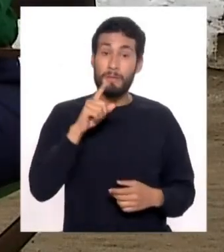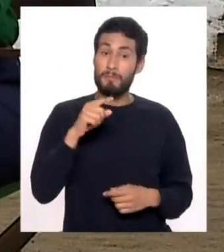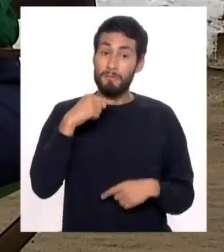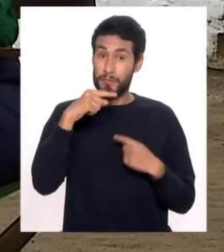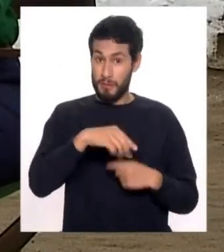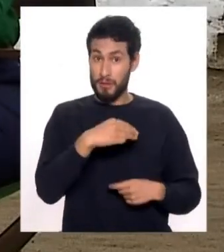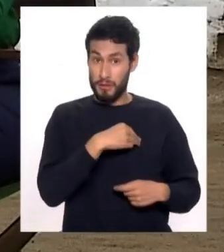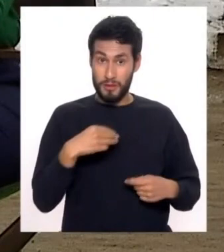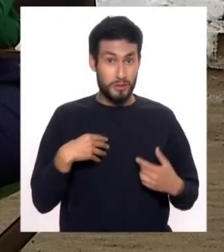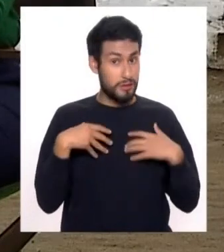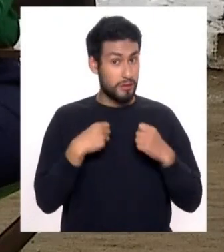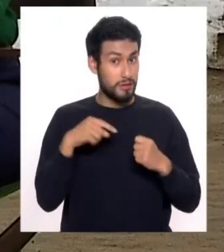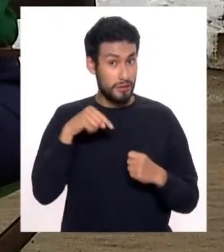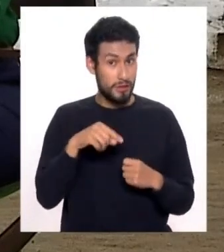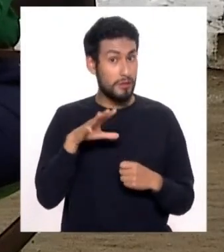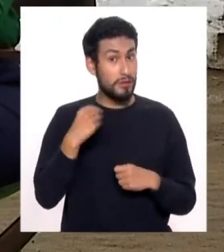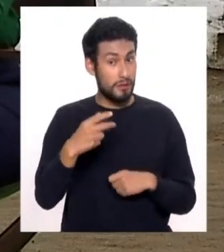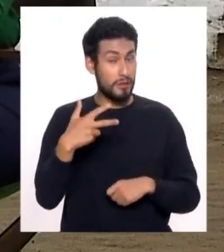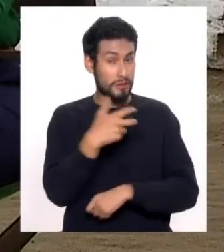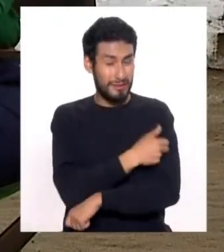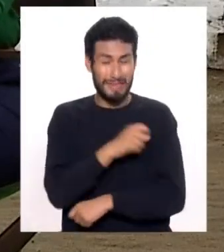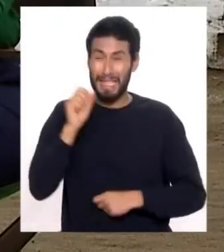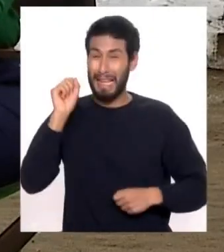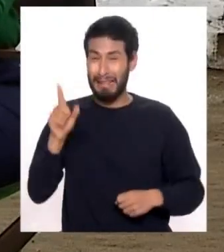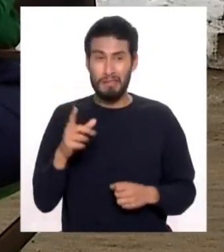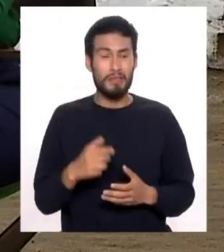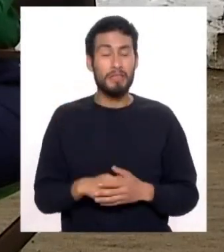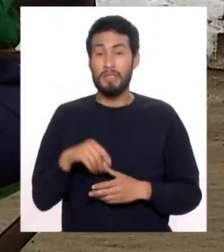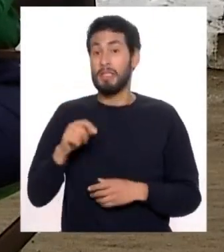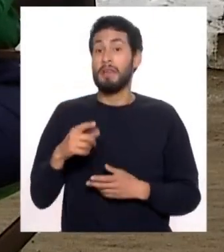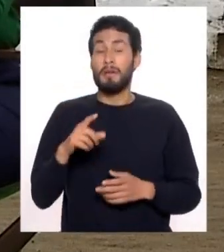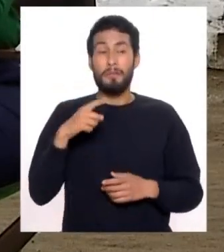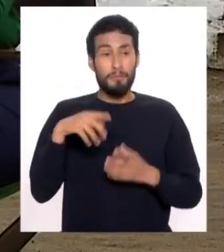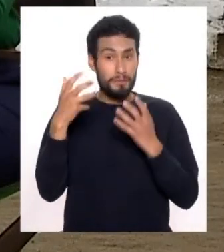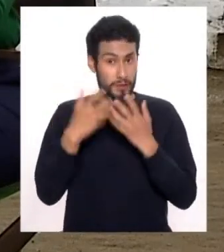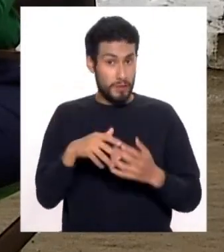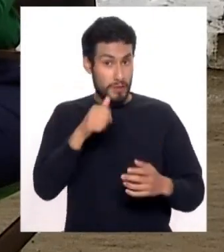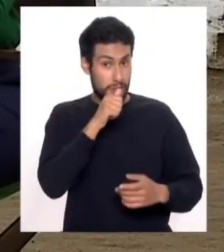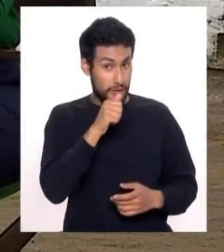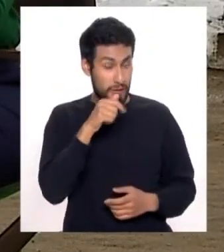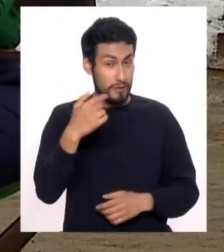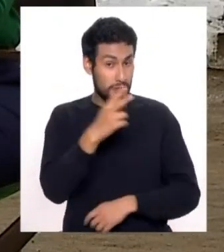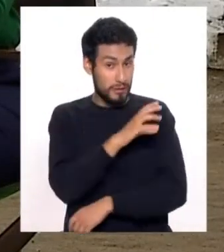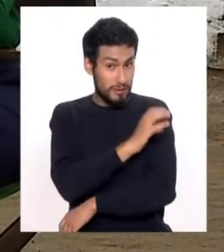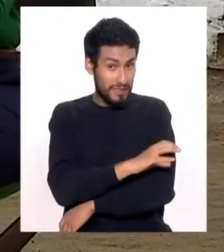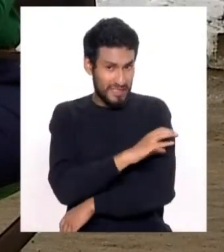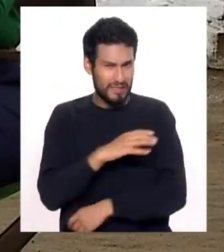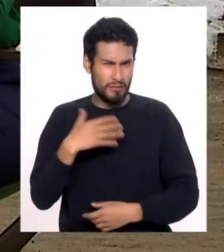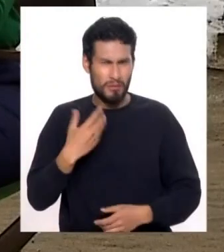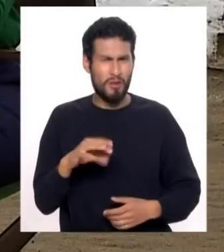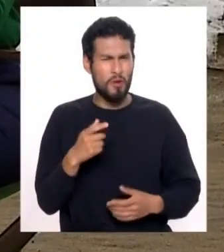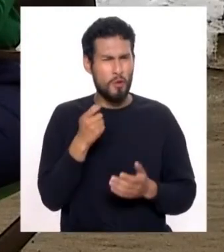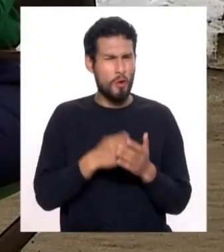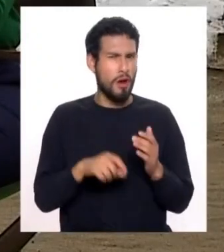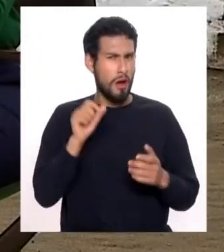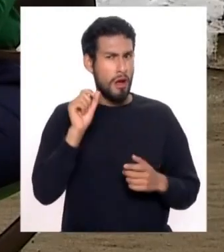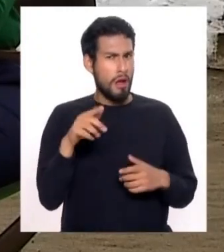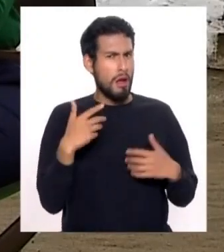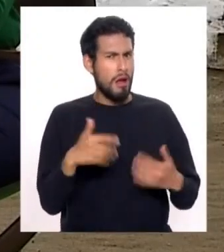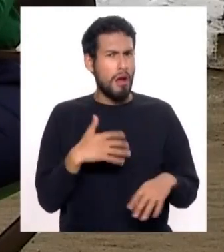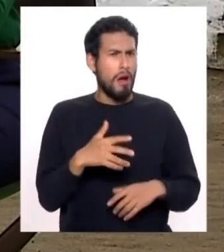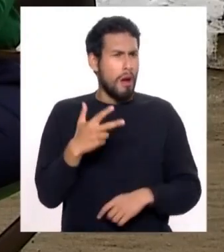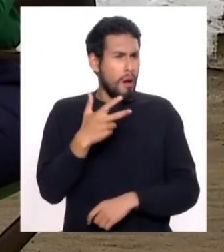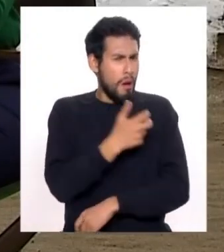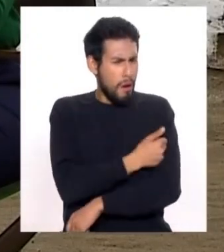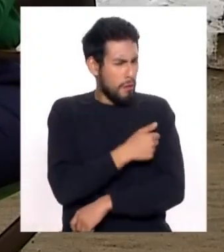Ministerio de Salud hace una inversión de ese tipo, porque son vacunas muy caras, ¿eh? Así es. La parte privada, le digo, resulta bastante oneroso a veces el hecho de colocación